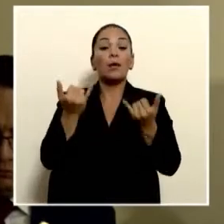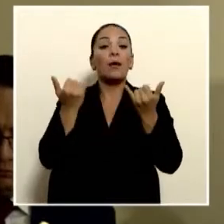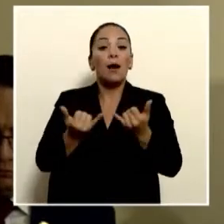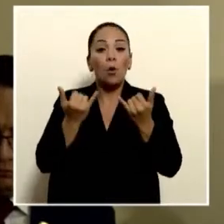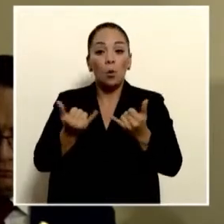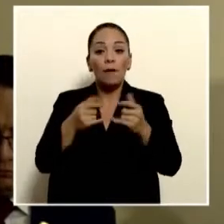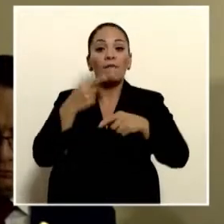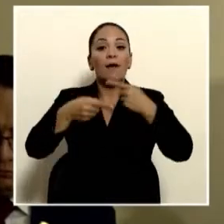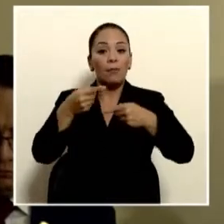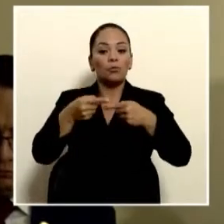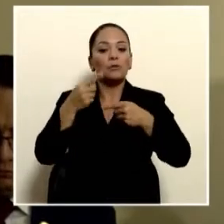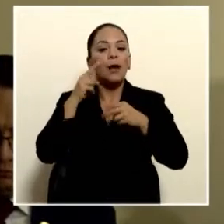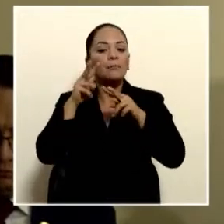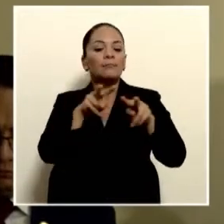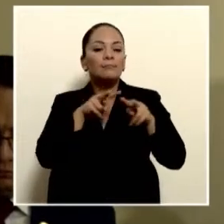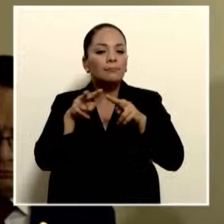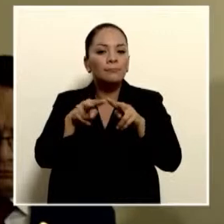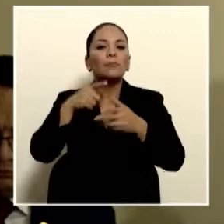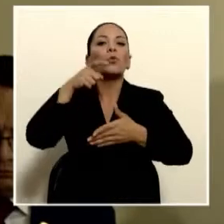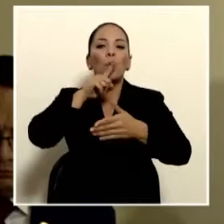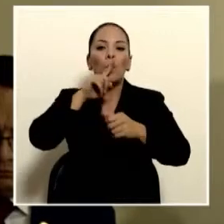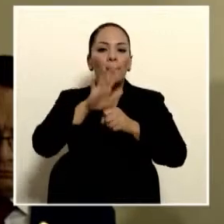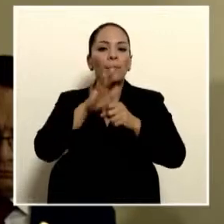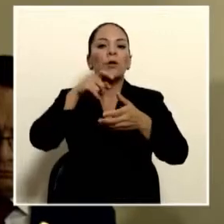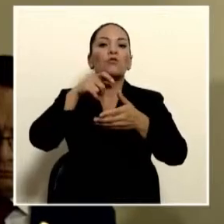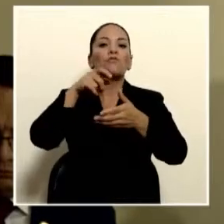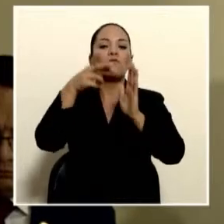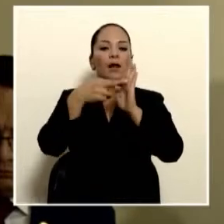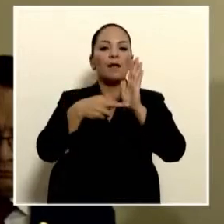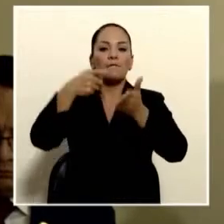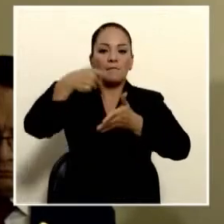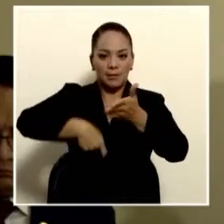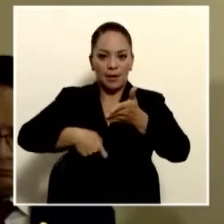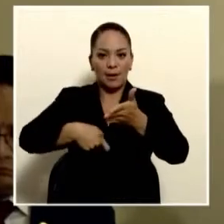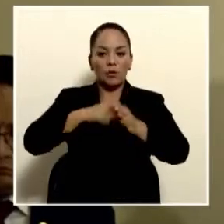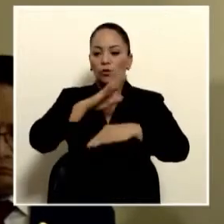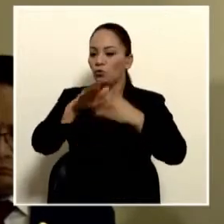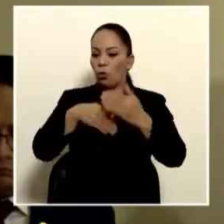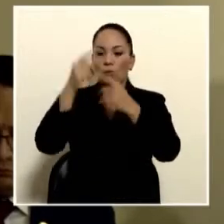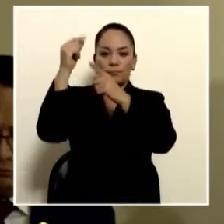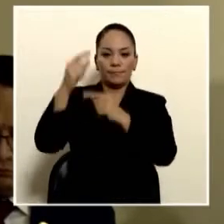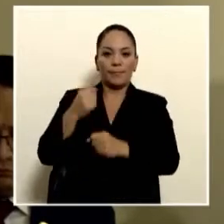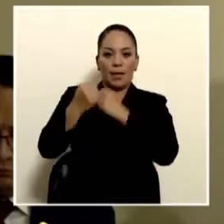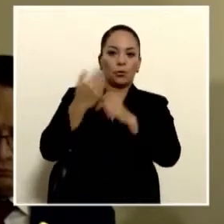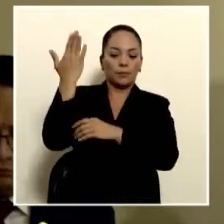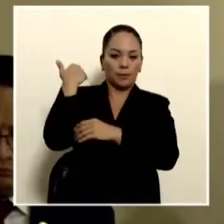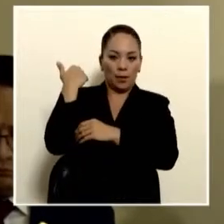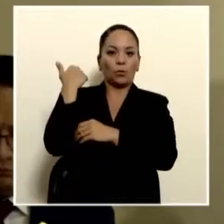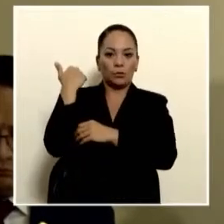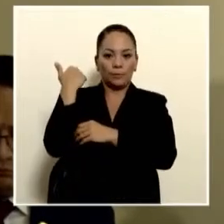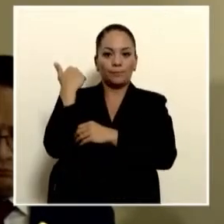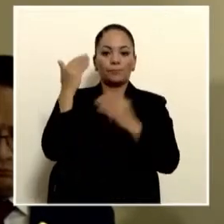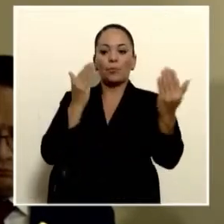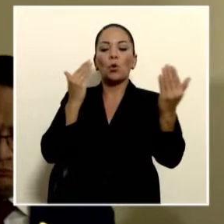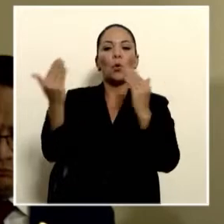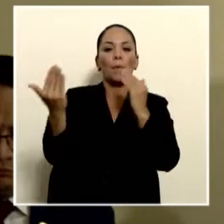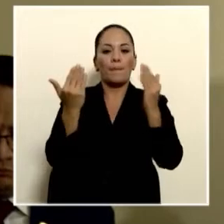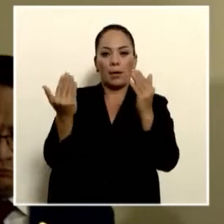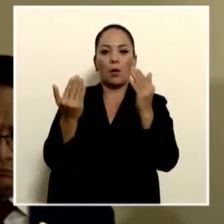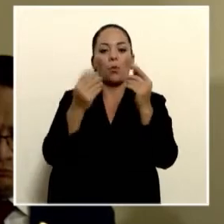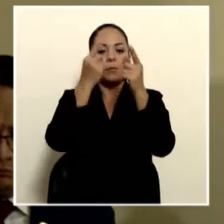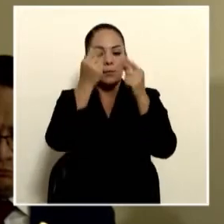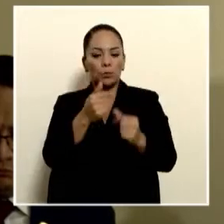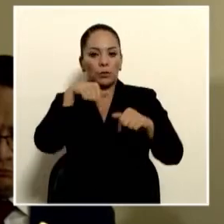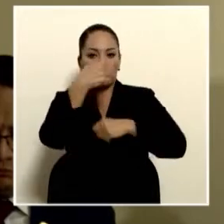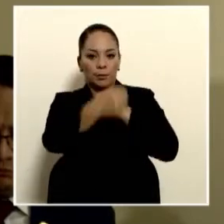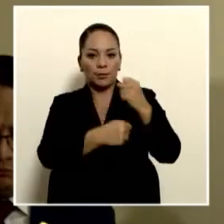vamos a medir el cumplimiento de la regla fiscal sobre lo presupuestado el año anterior comparado con lo